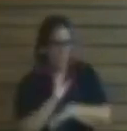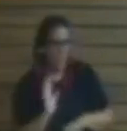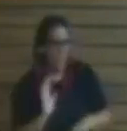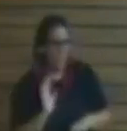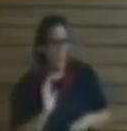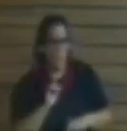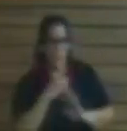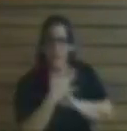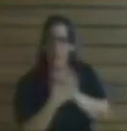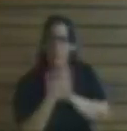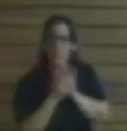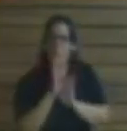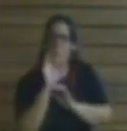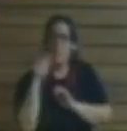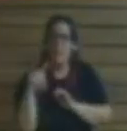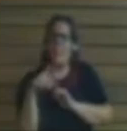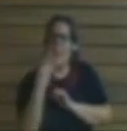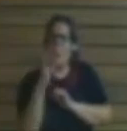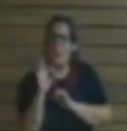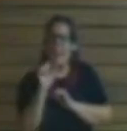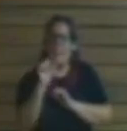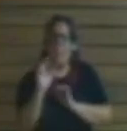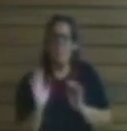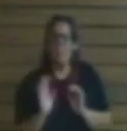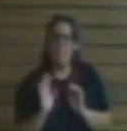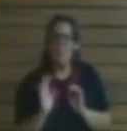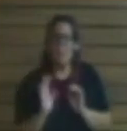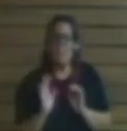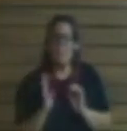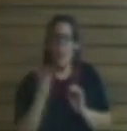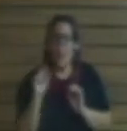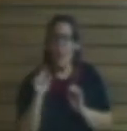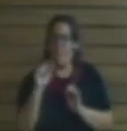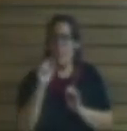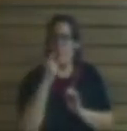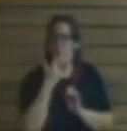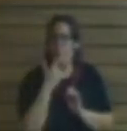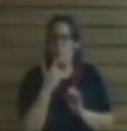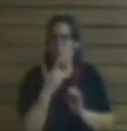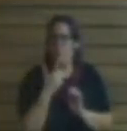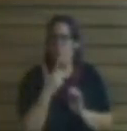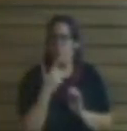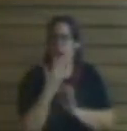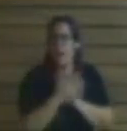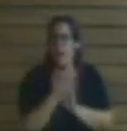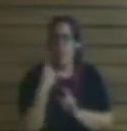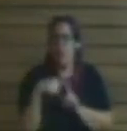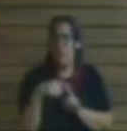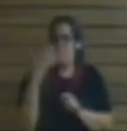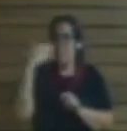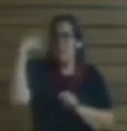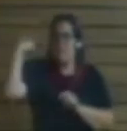Que se ha dedicado a hablar de UPN 40 minutos y de los 40 minutos 25 habrá estado hablando del pasado. ¿O